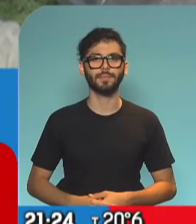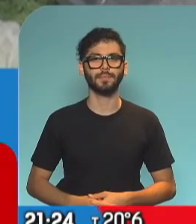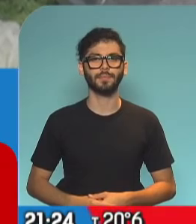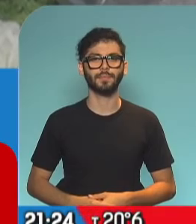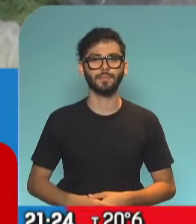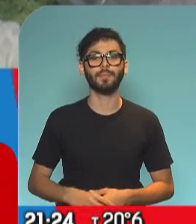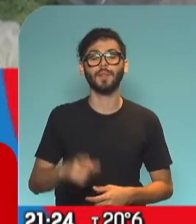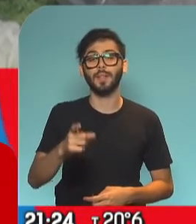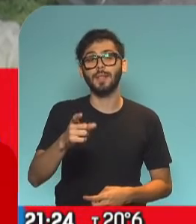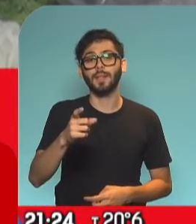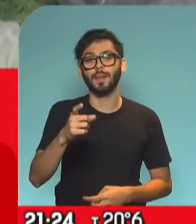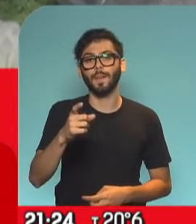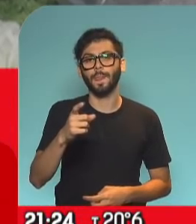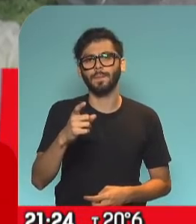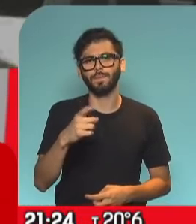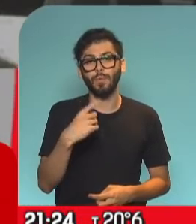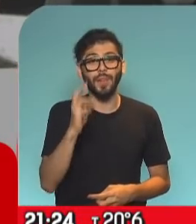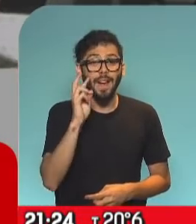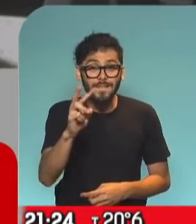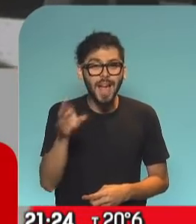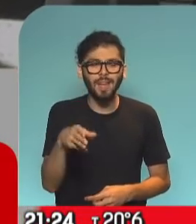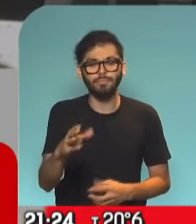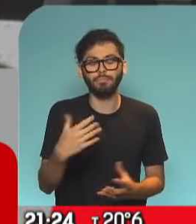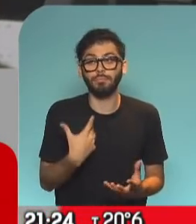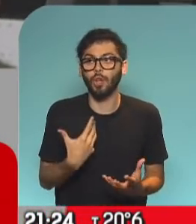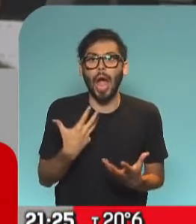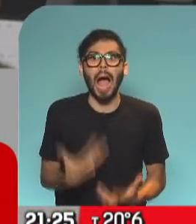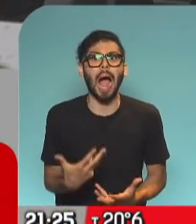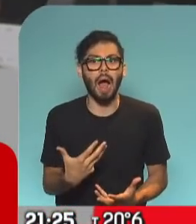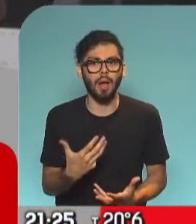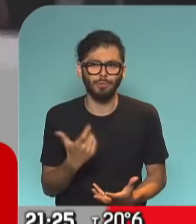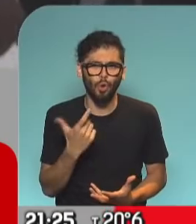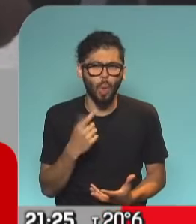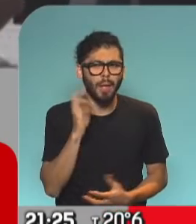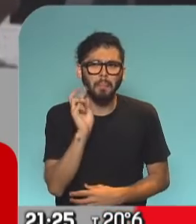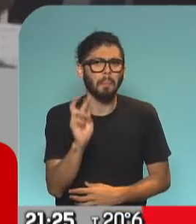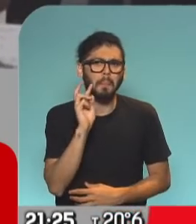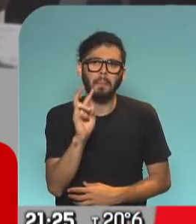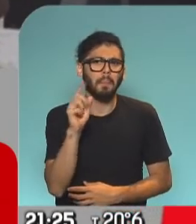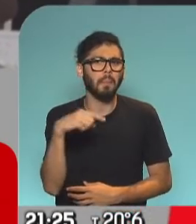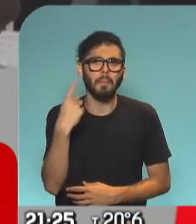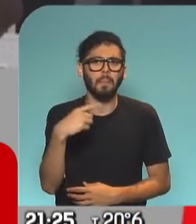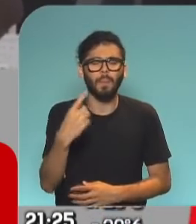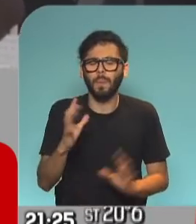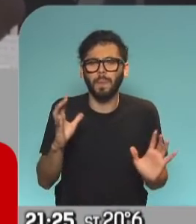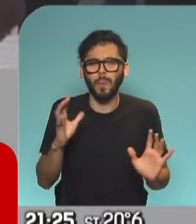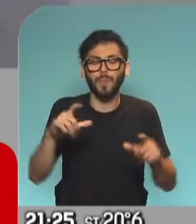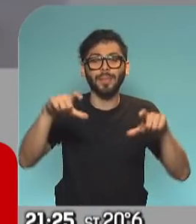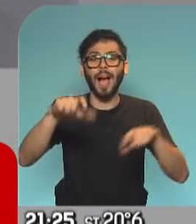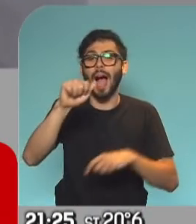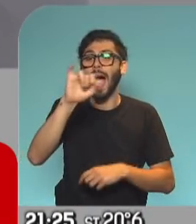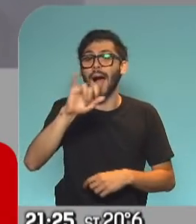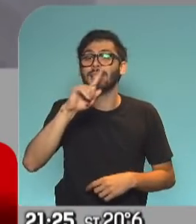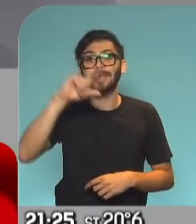una nos cansamos de ver eso ariel la verdad que lo vemos y es una emoción total el estadio este cáliz o un homenaje